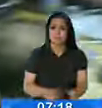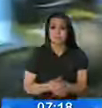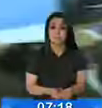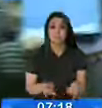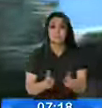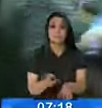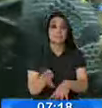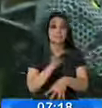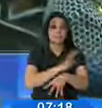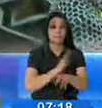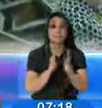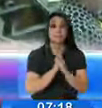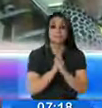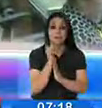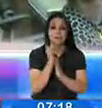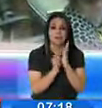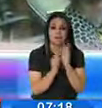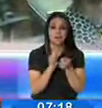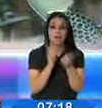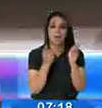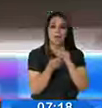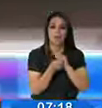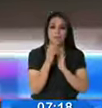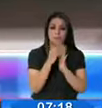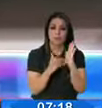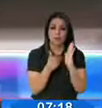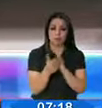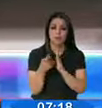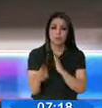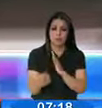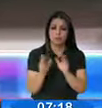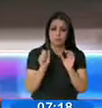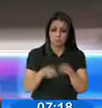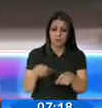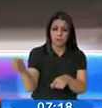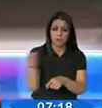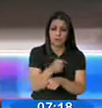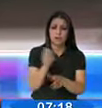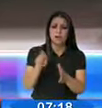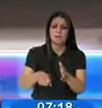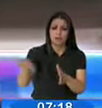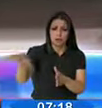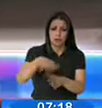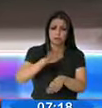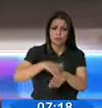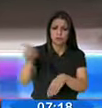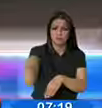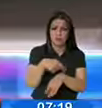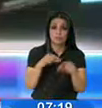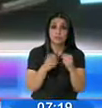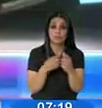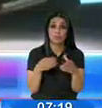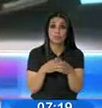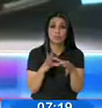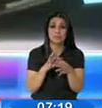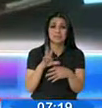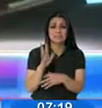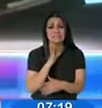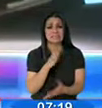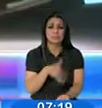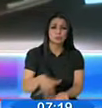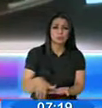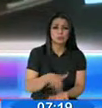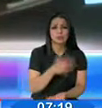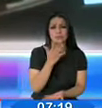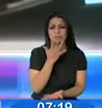en el pleno se cambió el orden del día. Estaban dispuestos a debatir el llamado al procurador, aunque en el ala correísta no estaban convencidos. Ellos